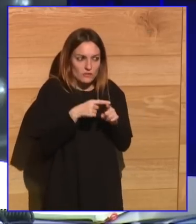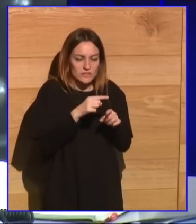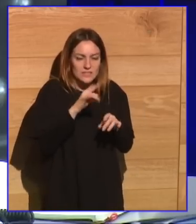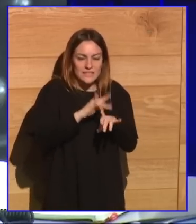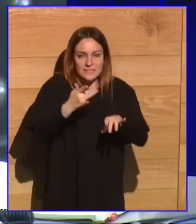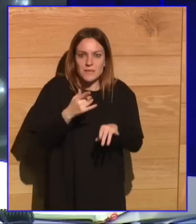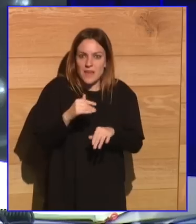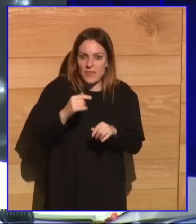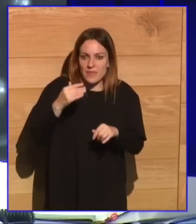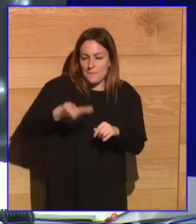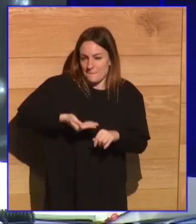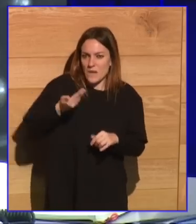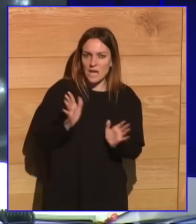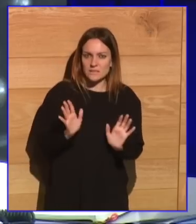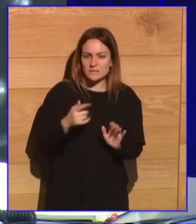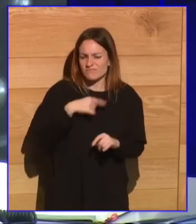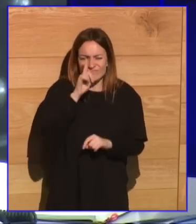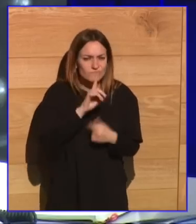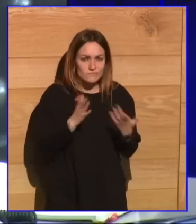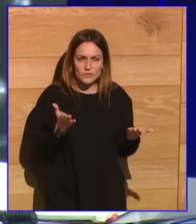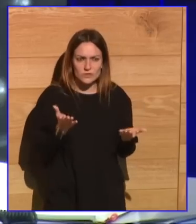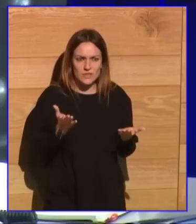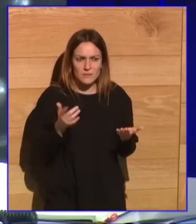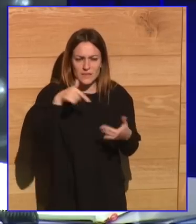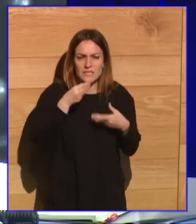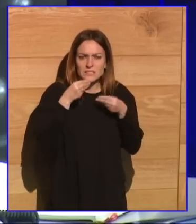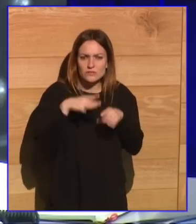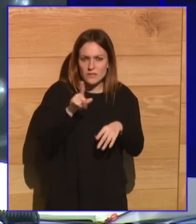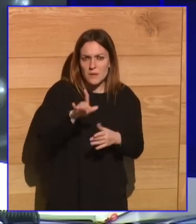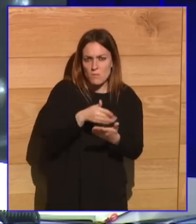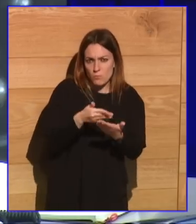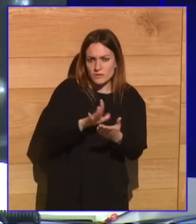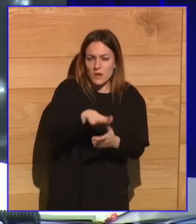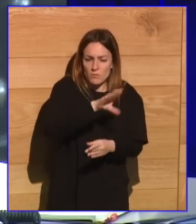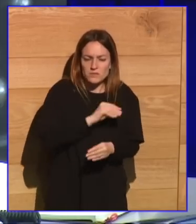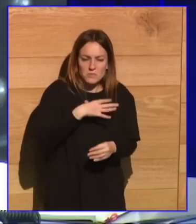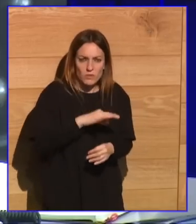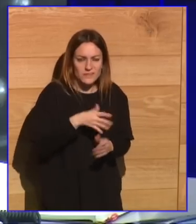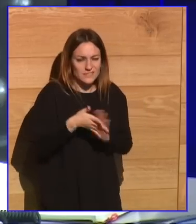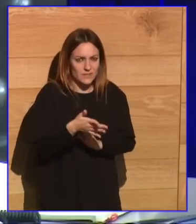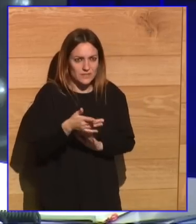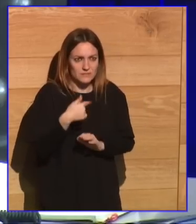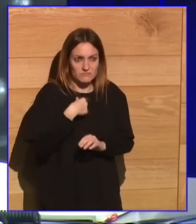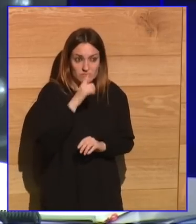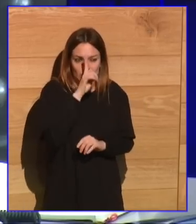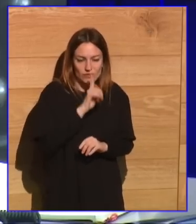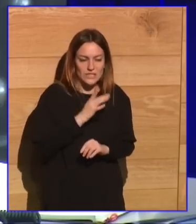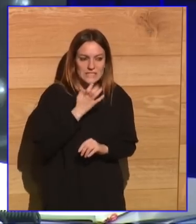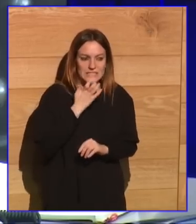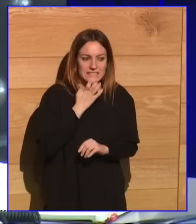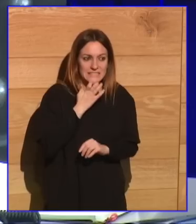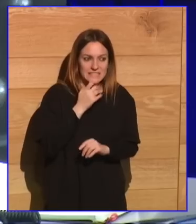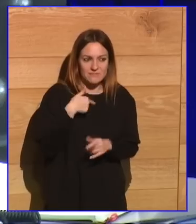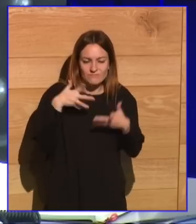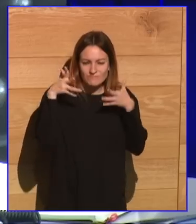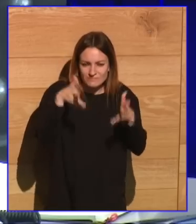mayor. No lo sé. ¿Le puedes dotar tú a esta historia también de toda la poesía comprensiva del mundo y a la vez dirías, no sé si le